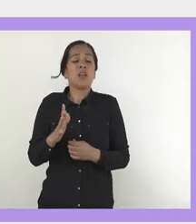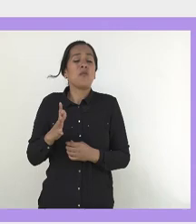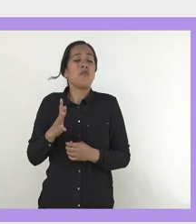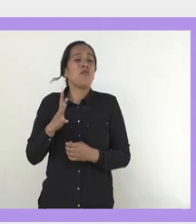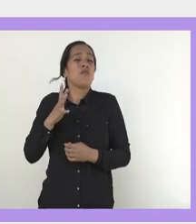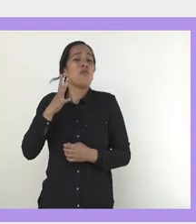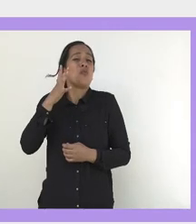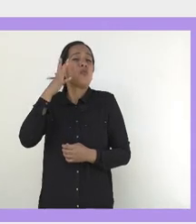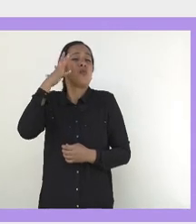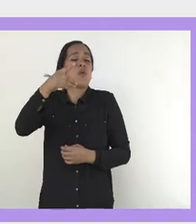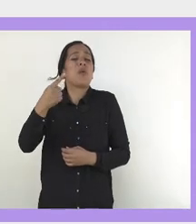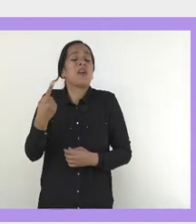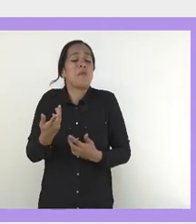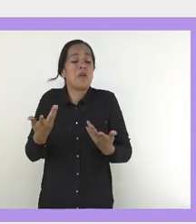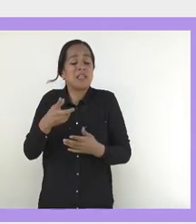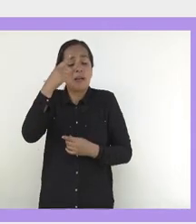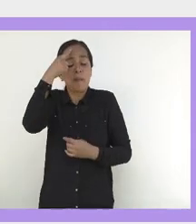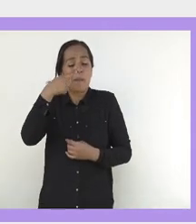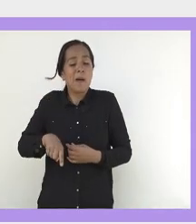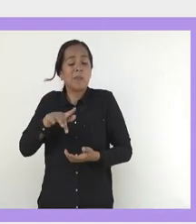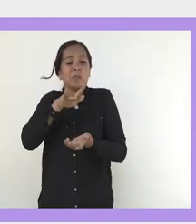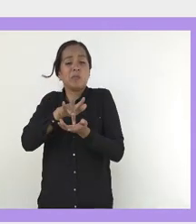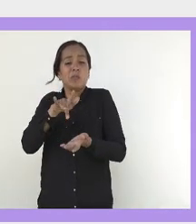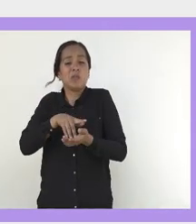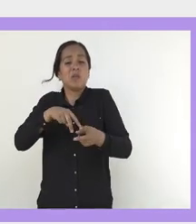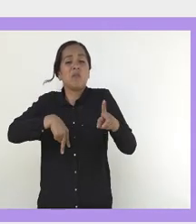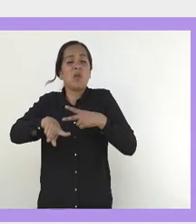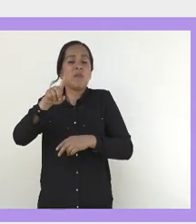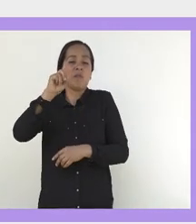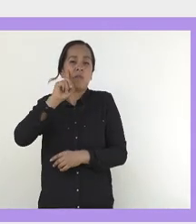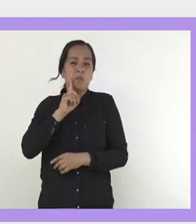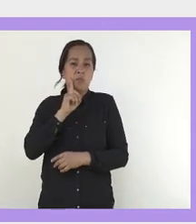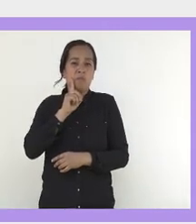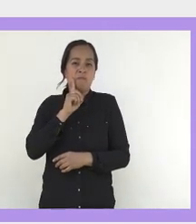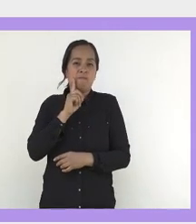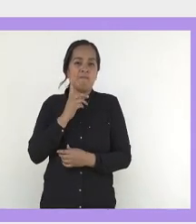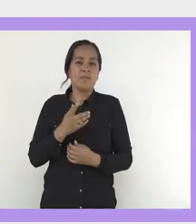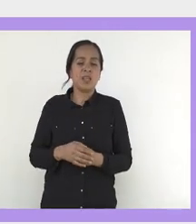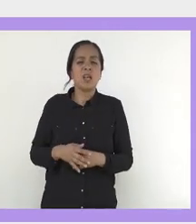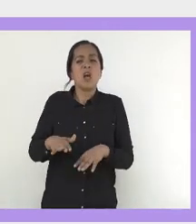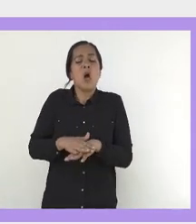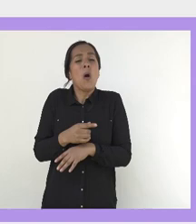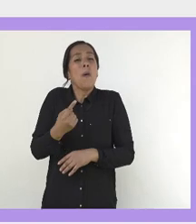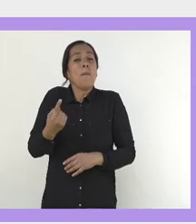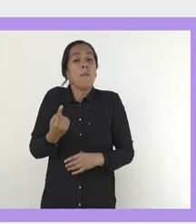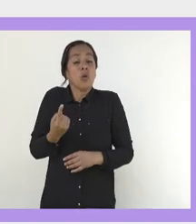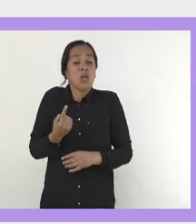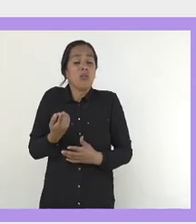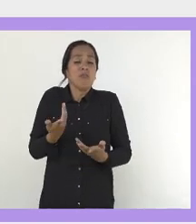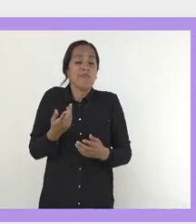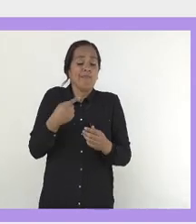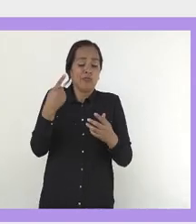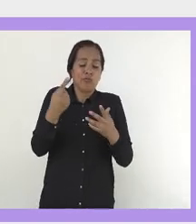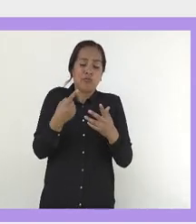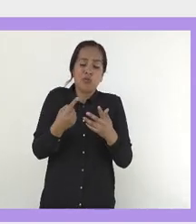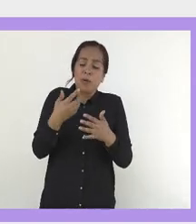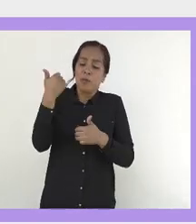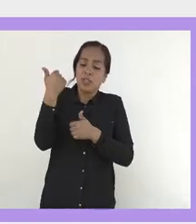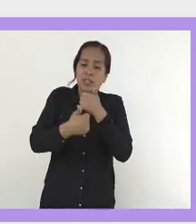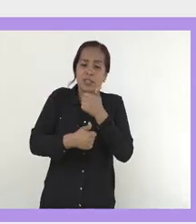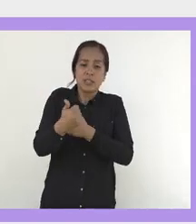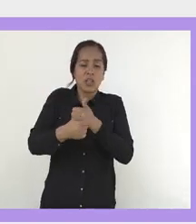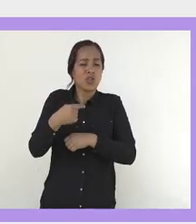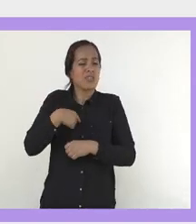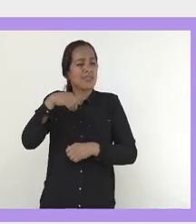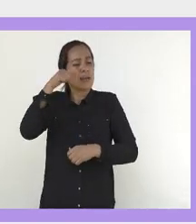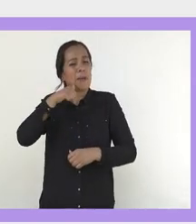para mi fútbol este femenil no Por qué Pues porque podemos hacer una carrera y lo